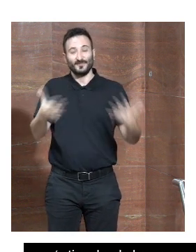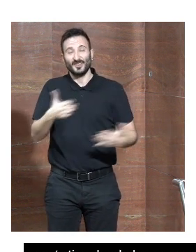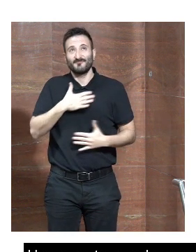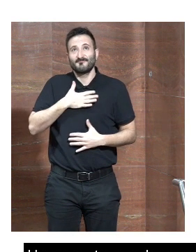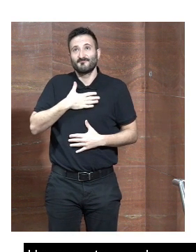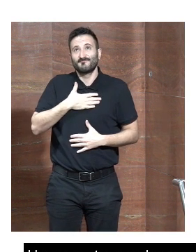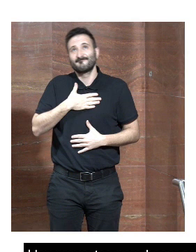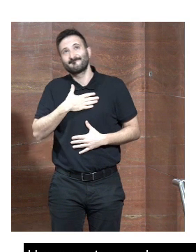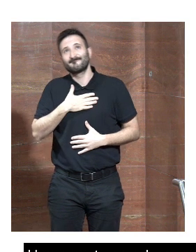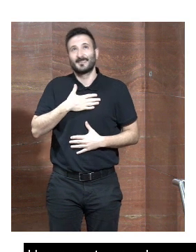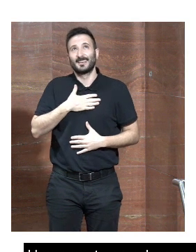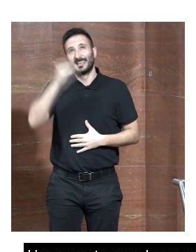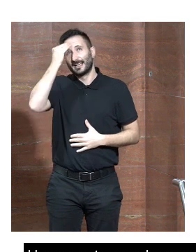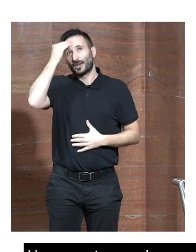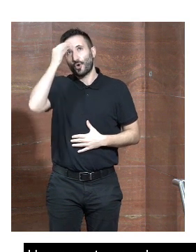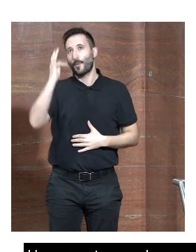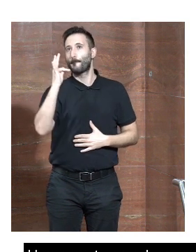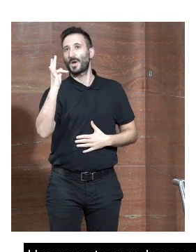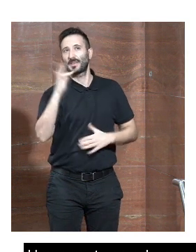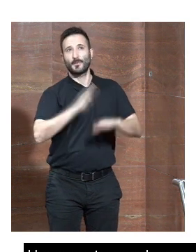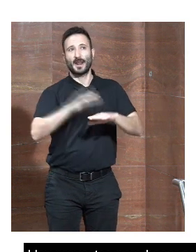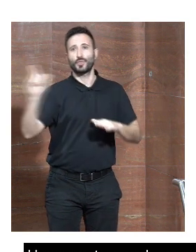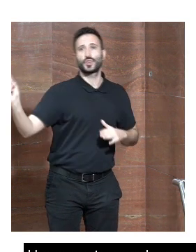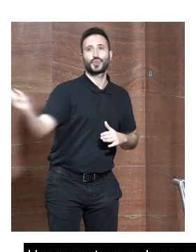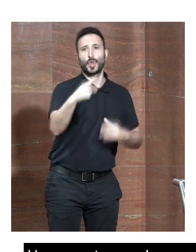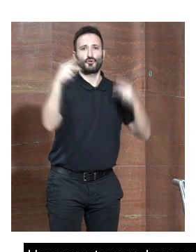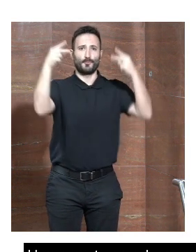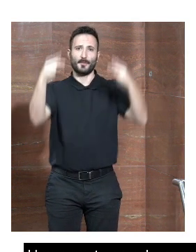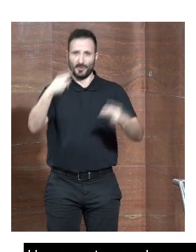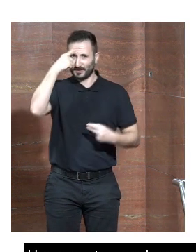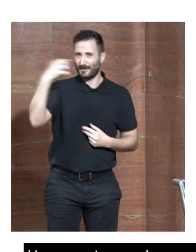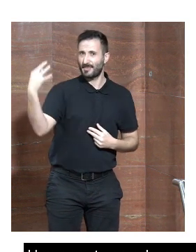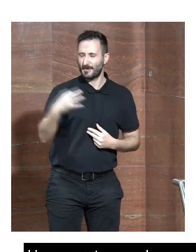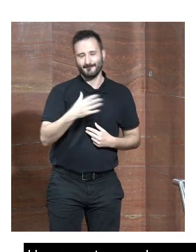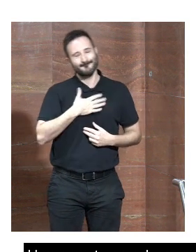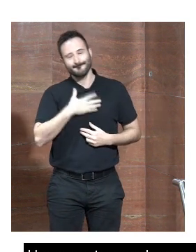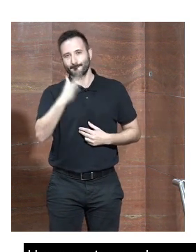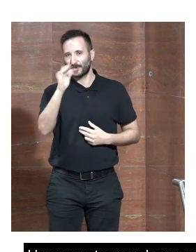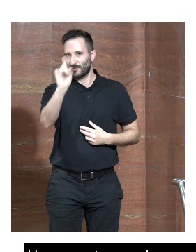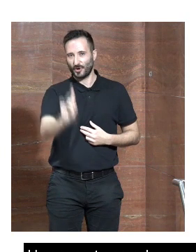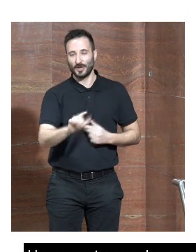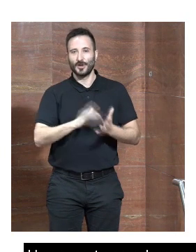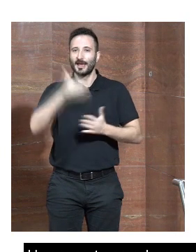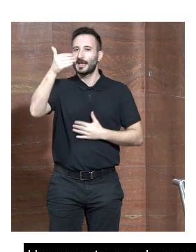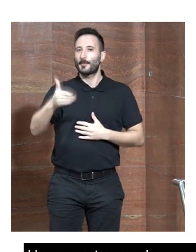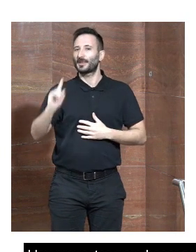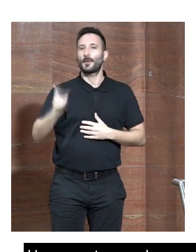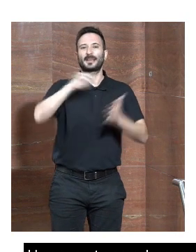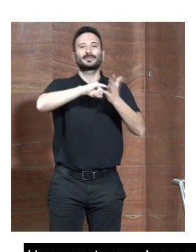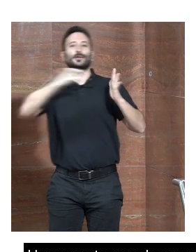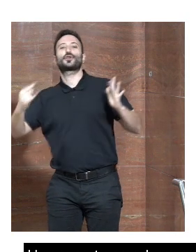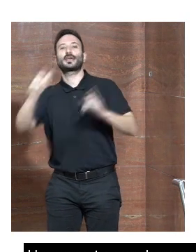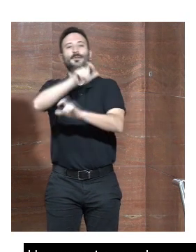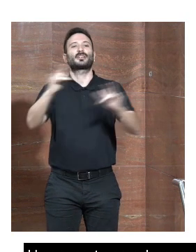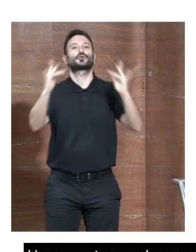no lo veo del todo una buena opción que todo el mundo tenga que saber programar. Yo veo buena opción que todo el mundo pueda relacionarse con la tecnología, pero ya esto es